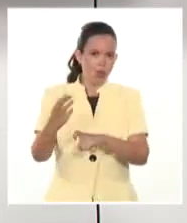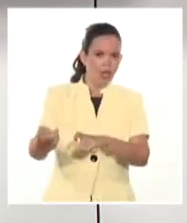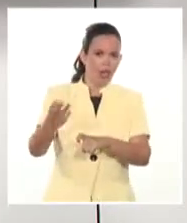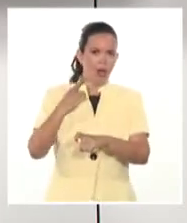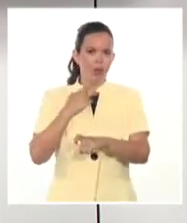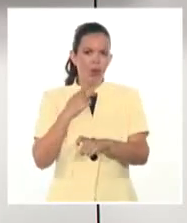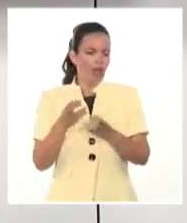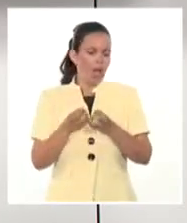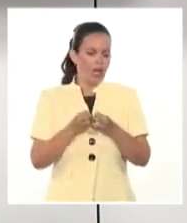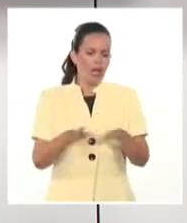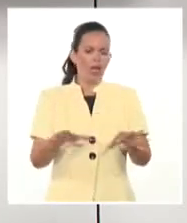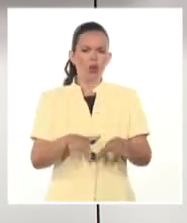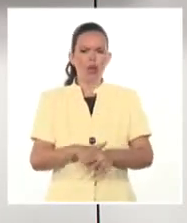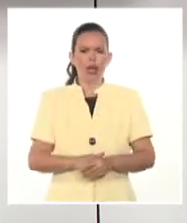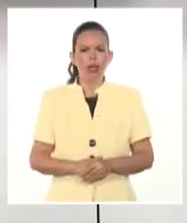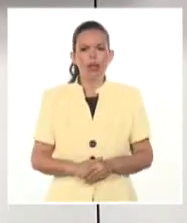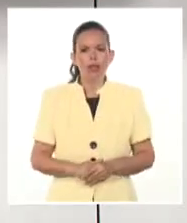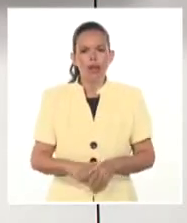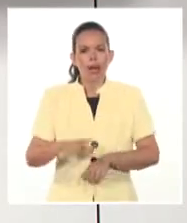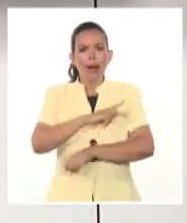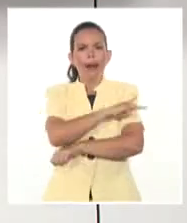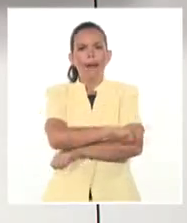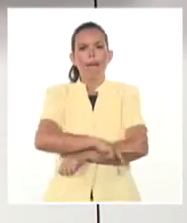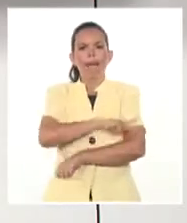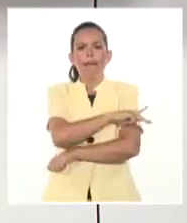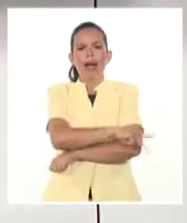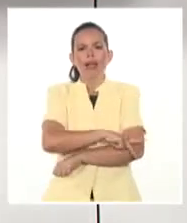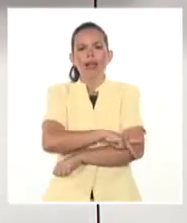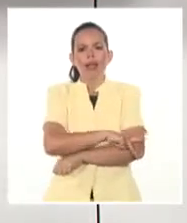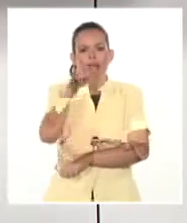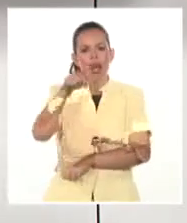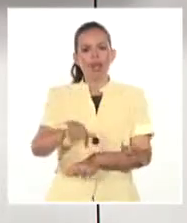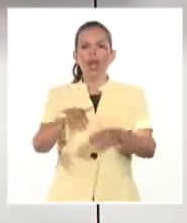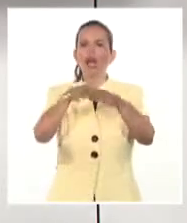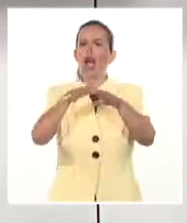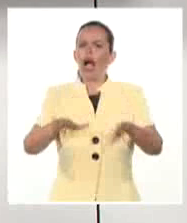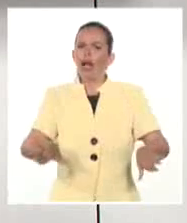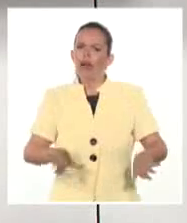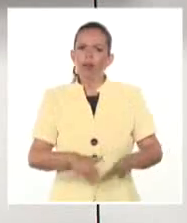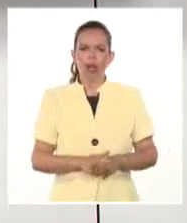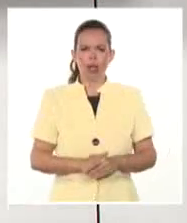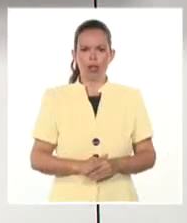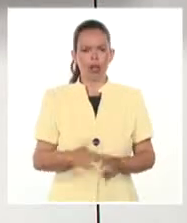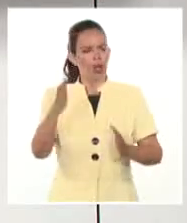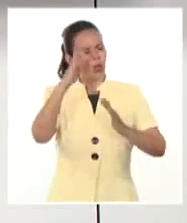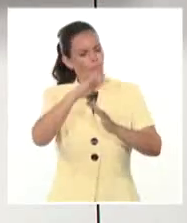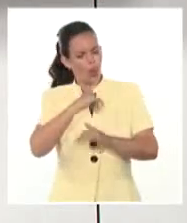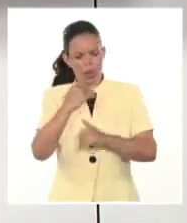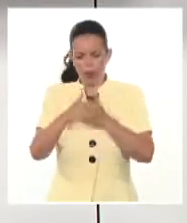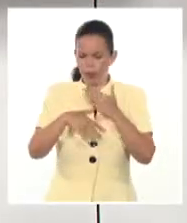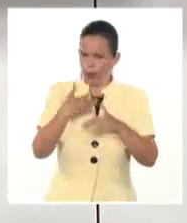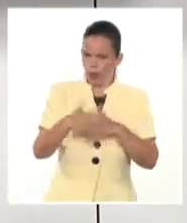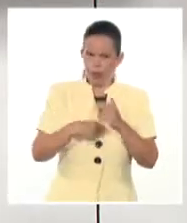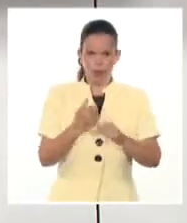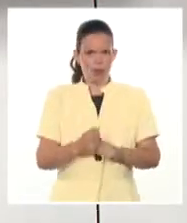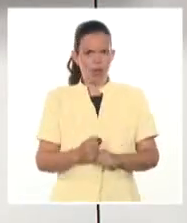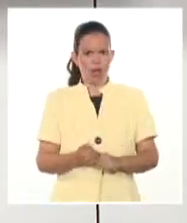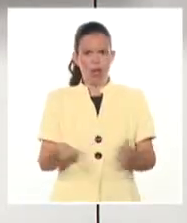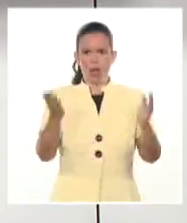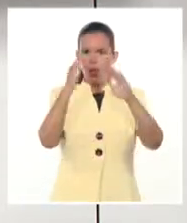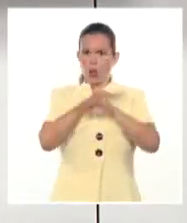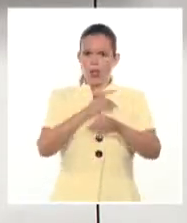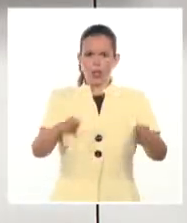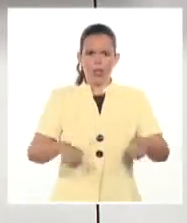total naturalidad: el país está en calma, no hay ningún problema ni inconveniente en las calles, todo